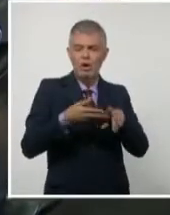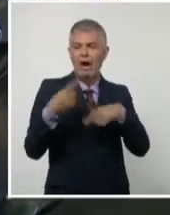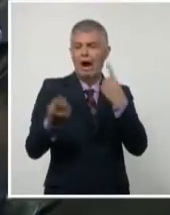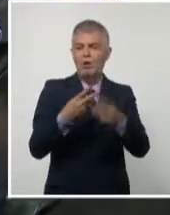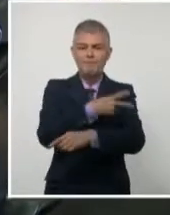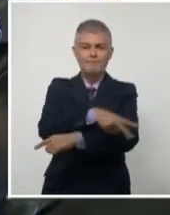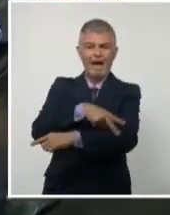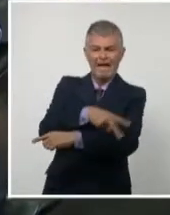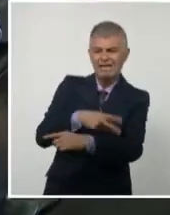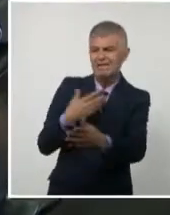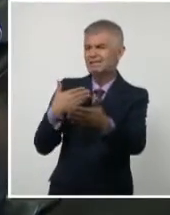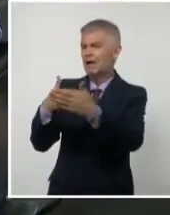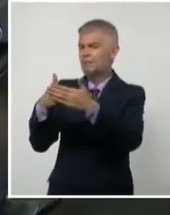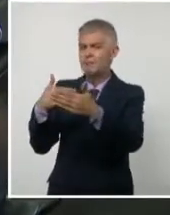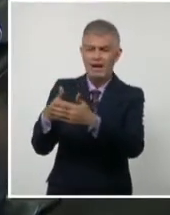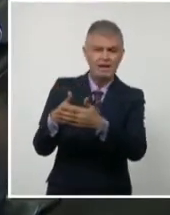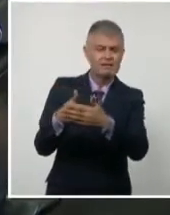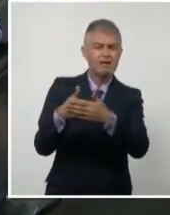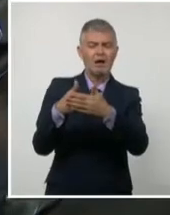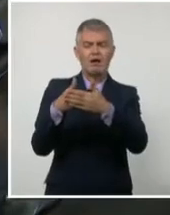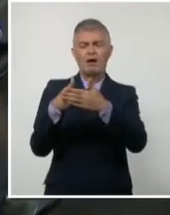las empresas, a todas las personas